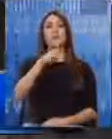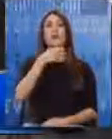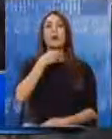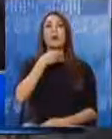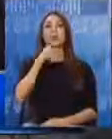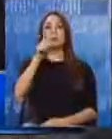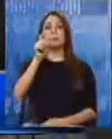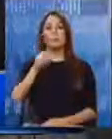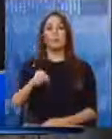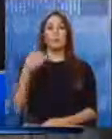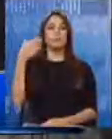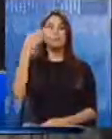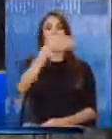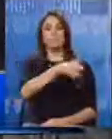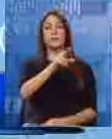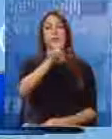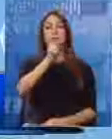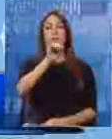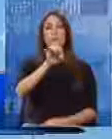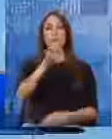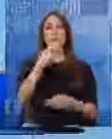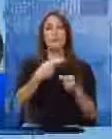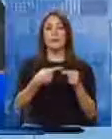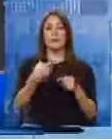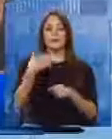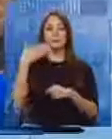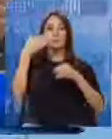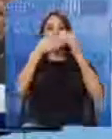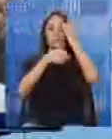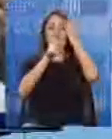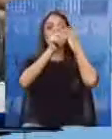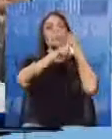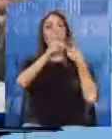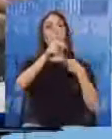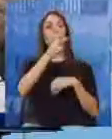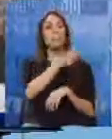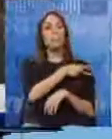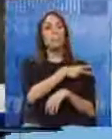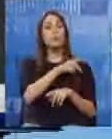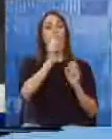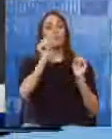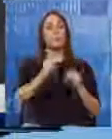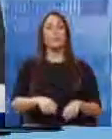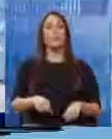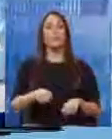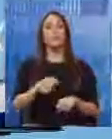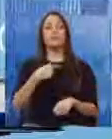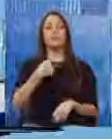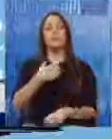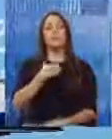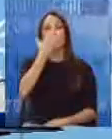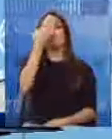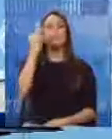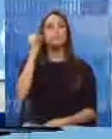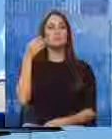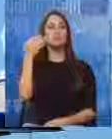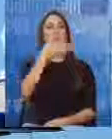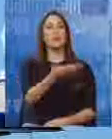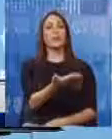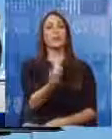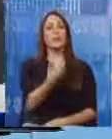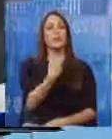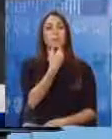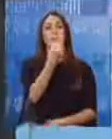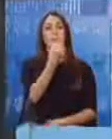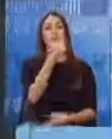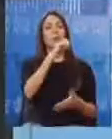instalaciones de la Unión Nacional de Educadores en Quito. Que en este momento esos docentes pueden hacer el reclamo para la devolución